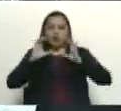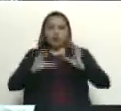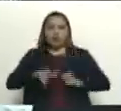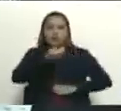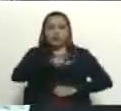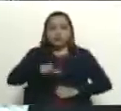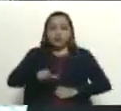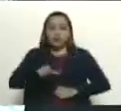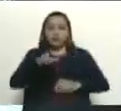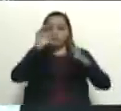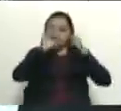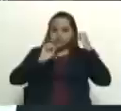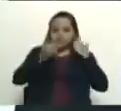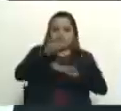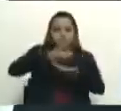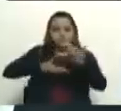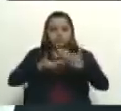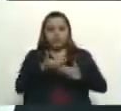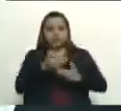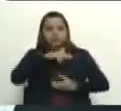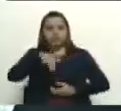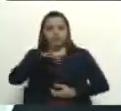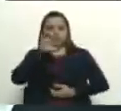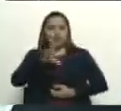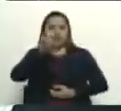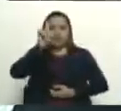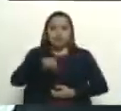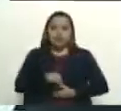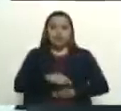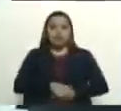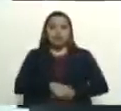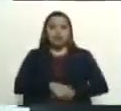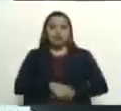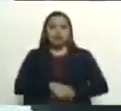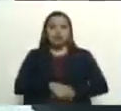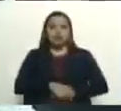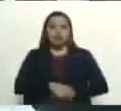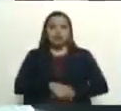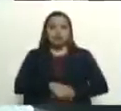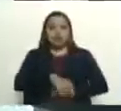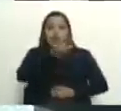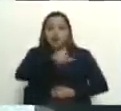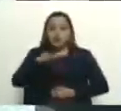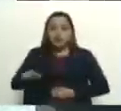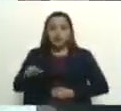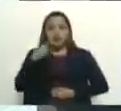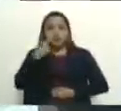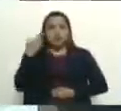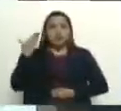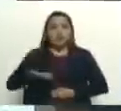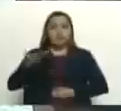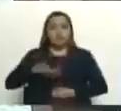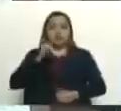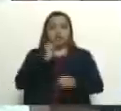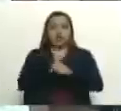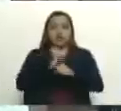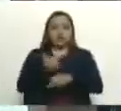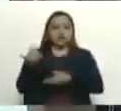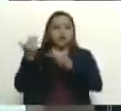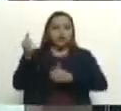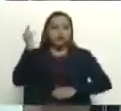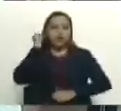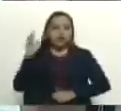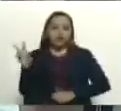diplomático acreditado en nuestro país, también quienes destacan lo que fue la labor de esta mujer